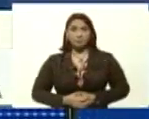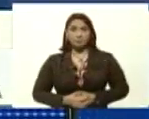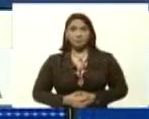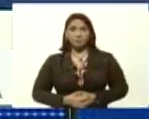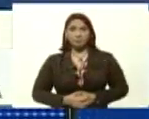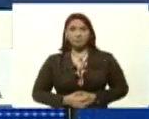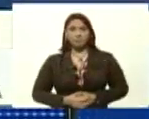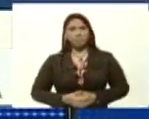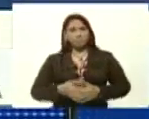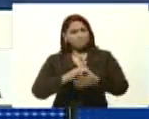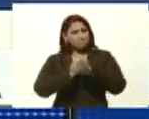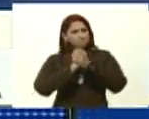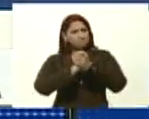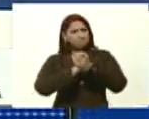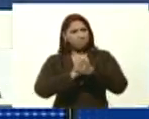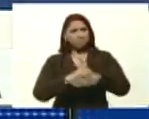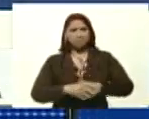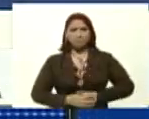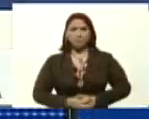solidarios